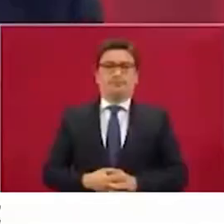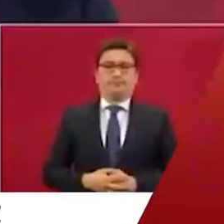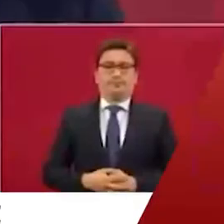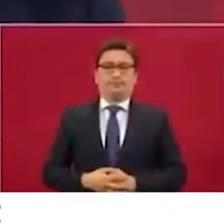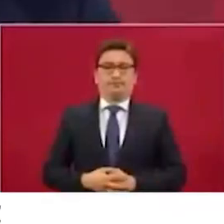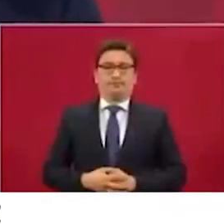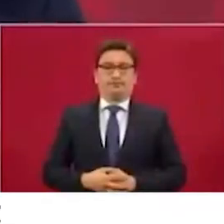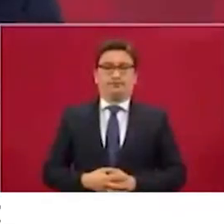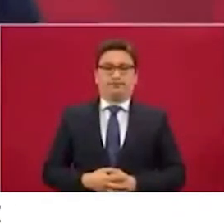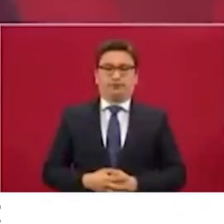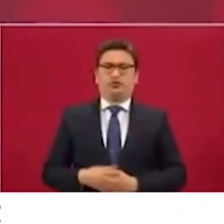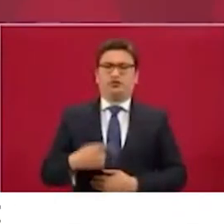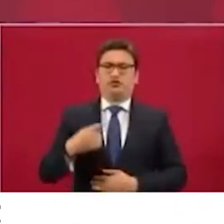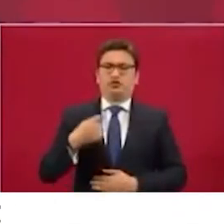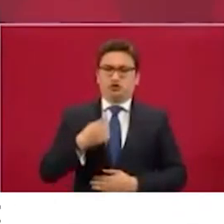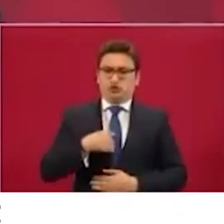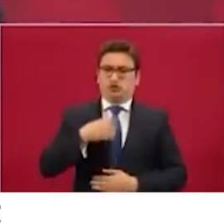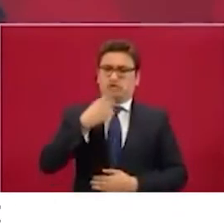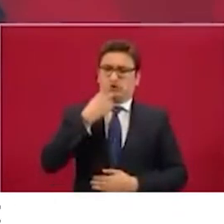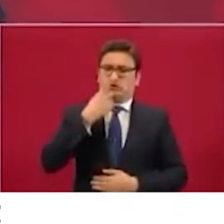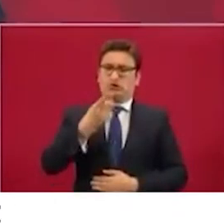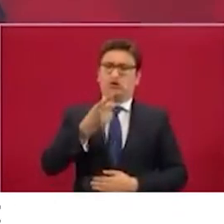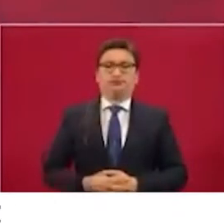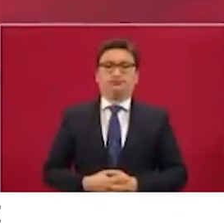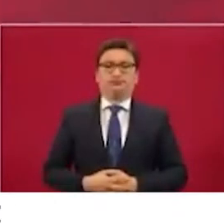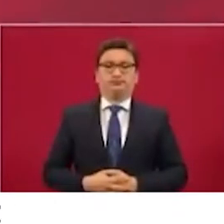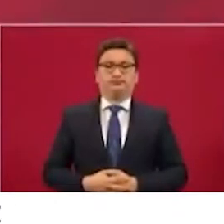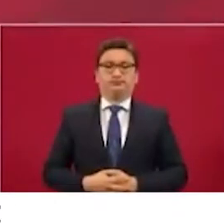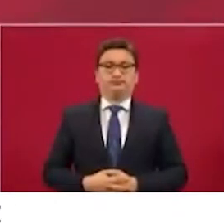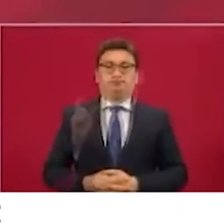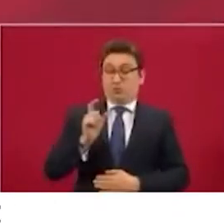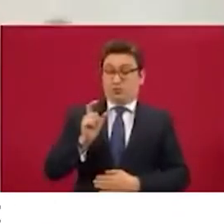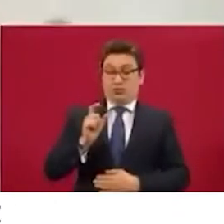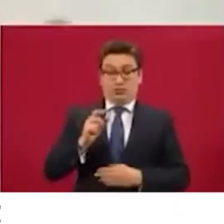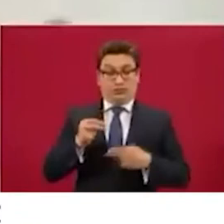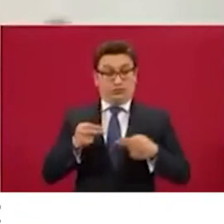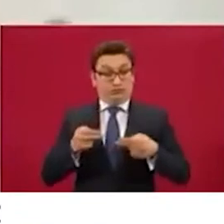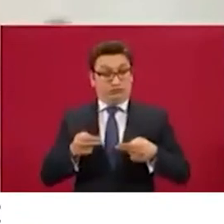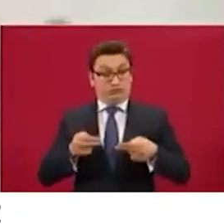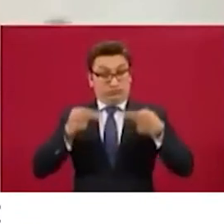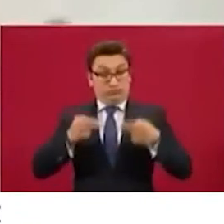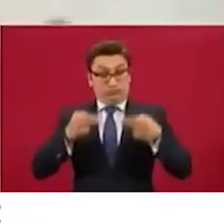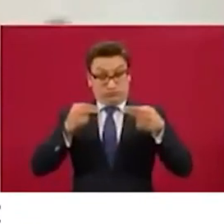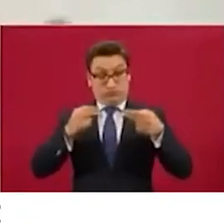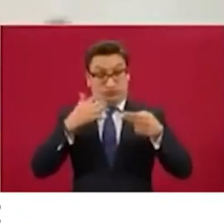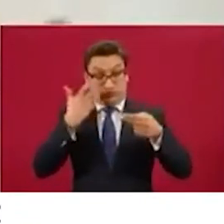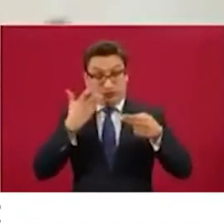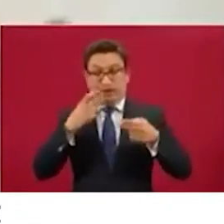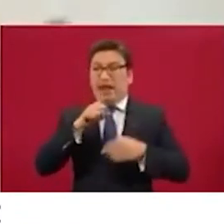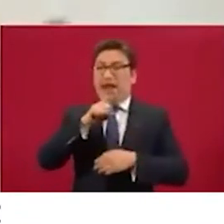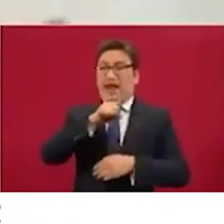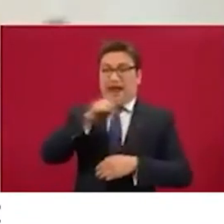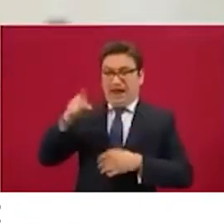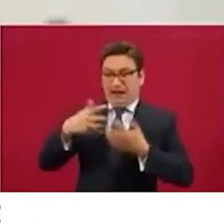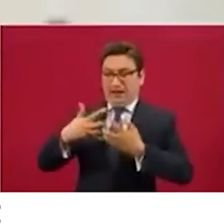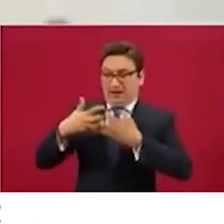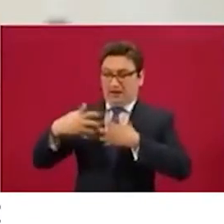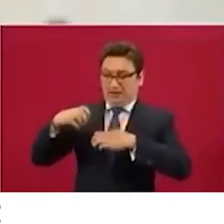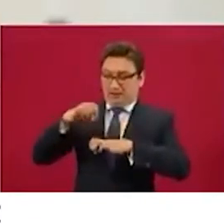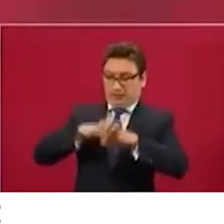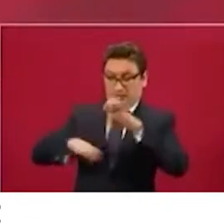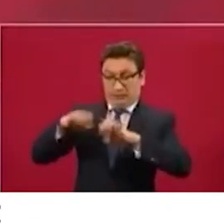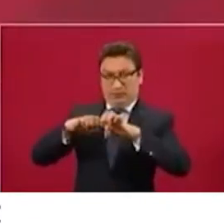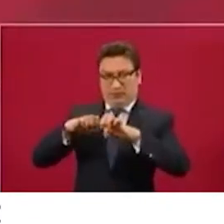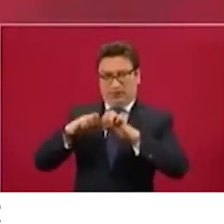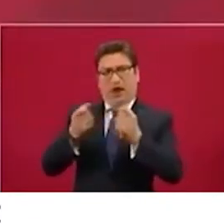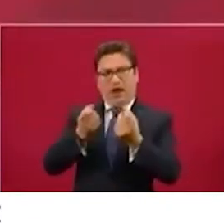sostuve es que para hacer negocio los empresarios, algunos, desde